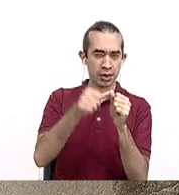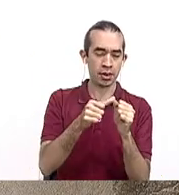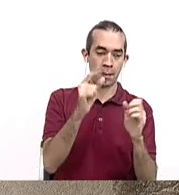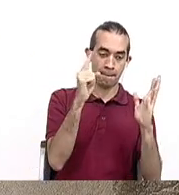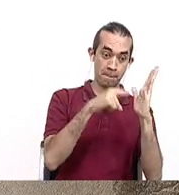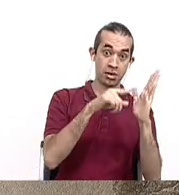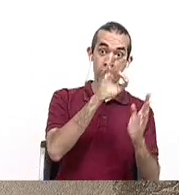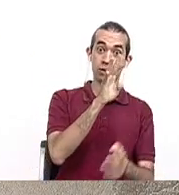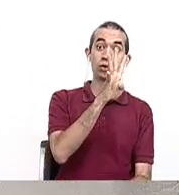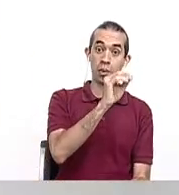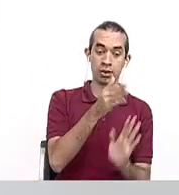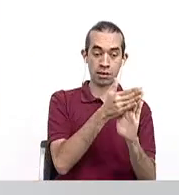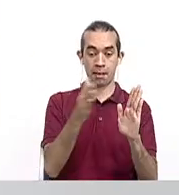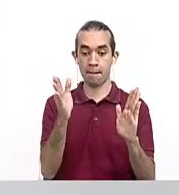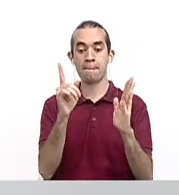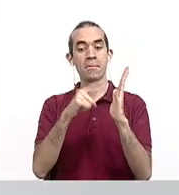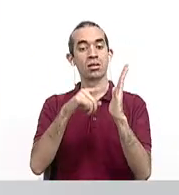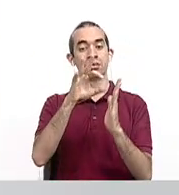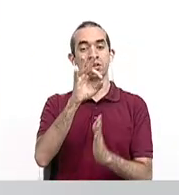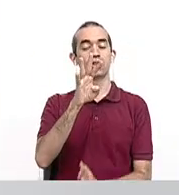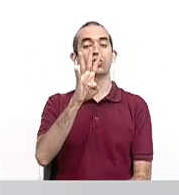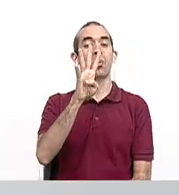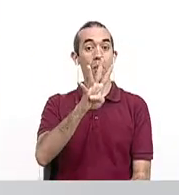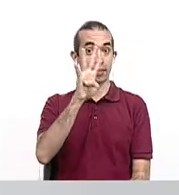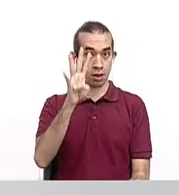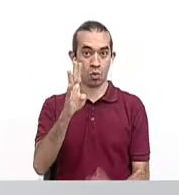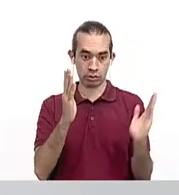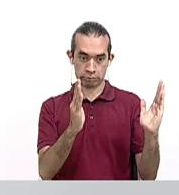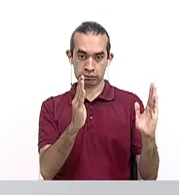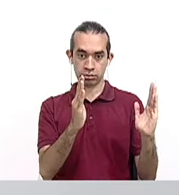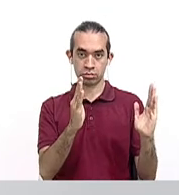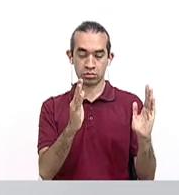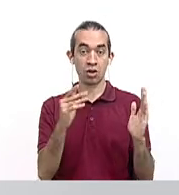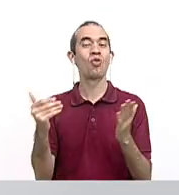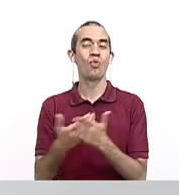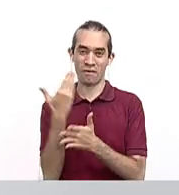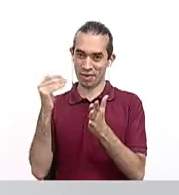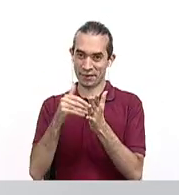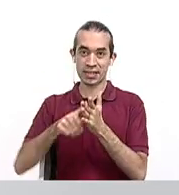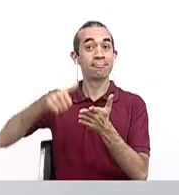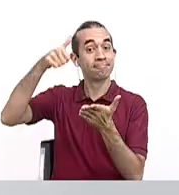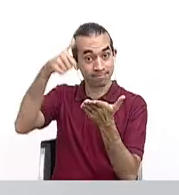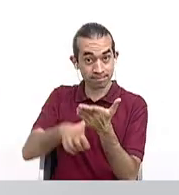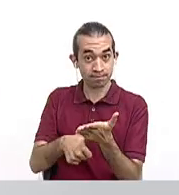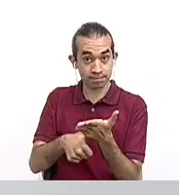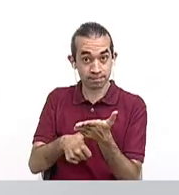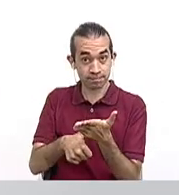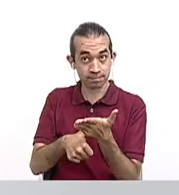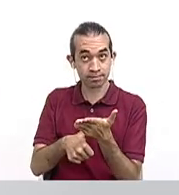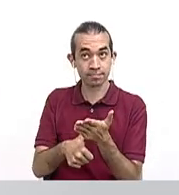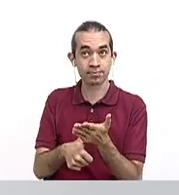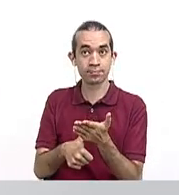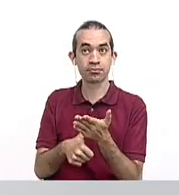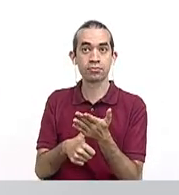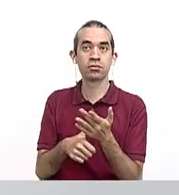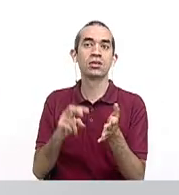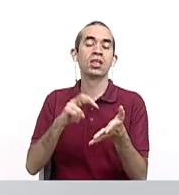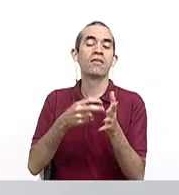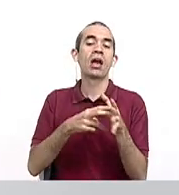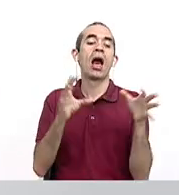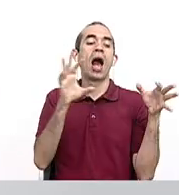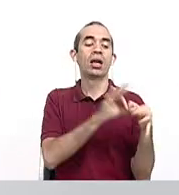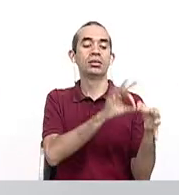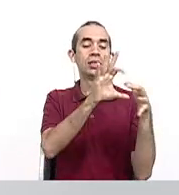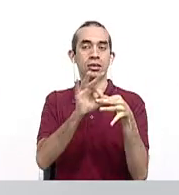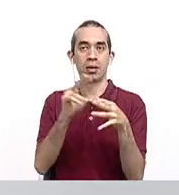44 cierto en las en 1944 hay elecciones y entonces hay alianzas como ustedes